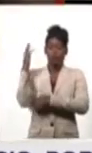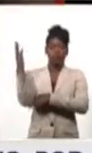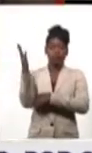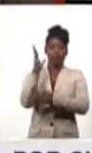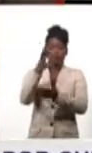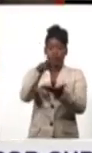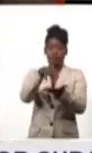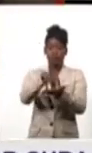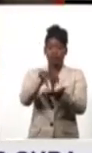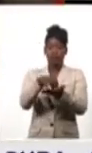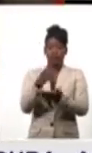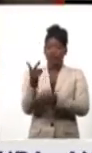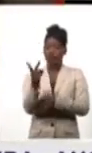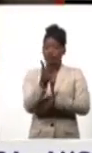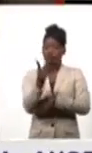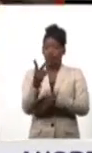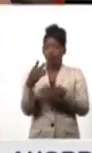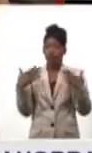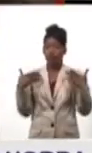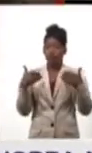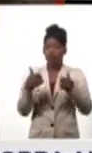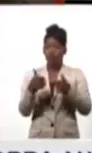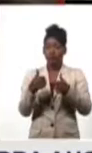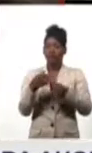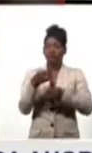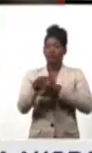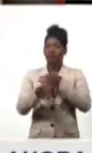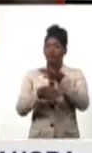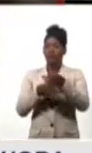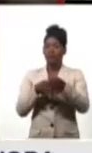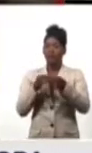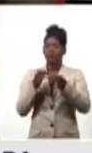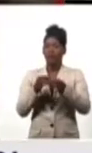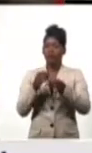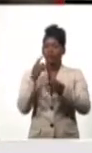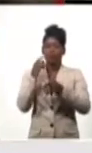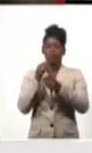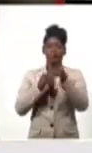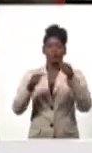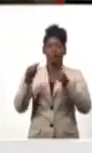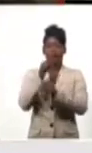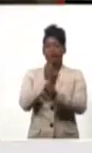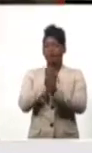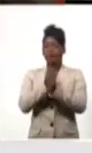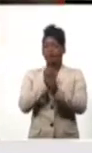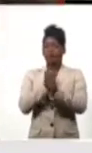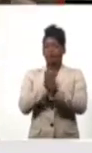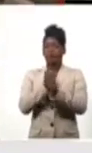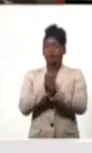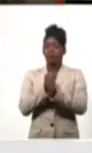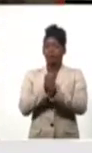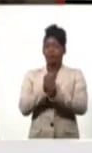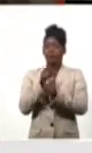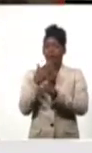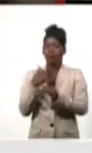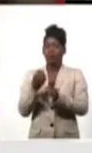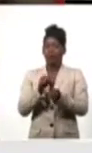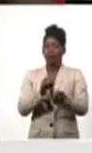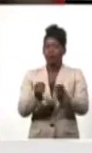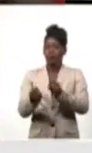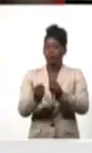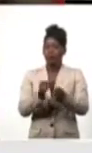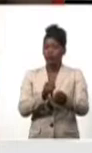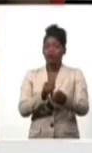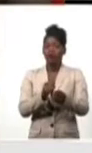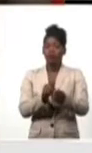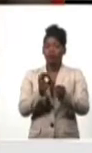las dos direcciones que la conforman, juegan un papel fundamental en el control, la implementación de la